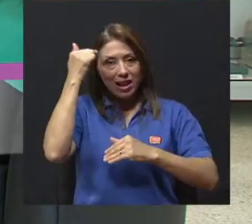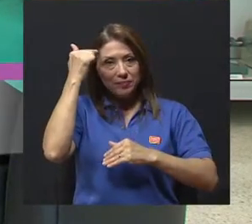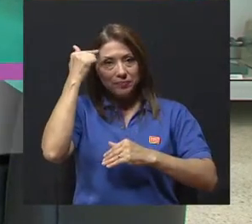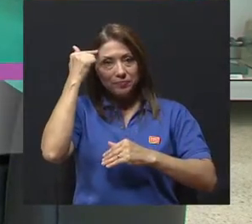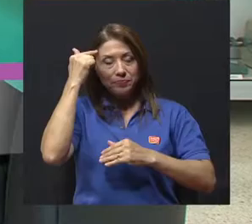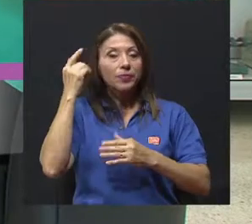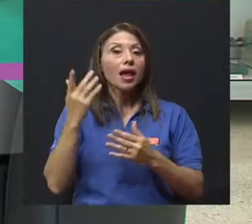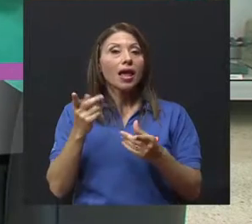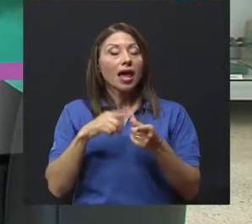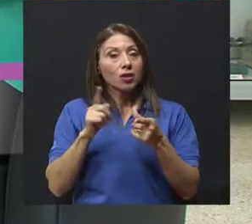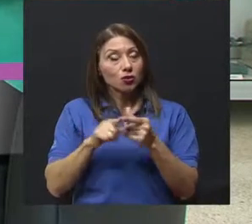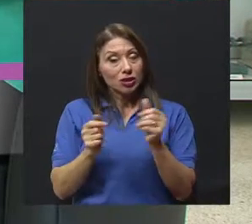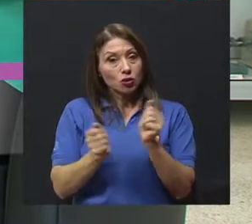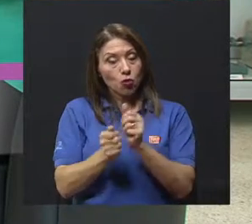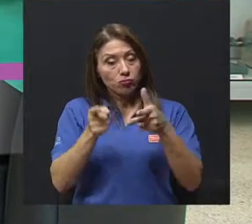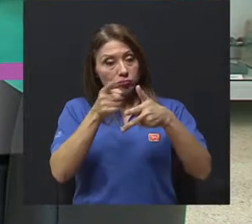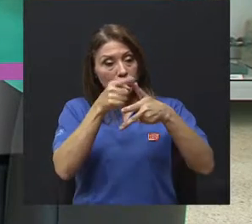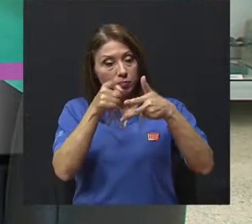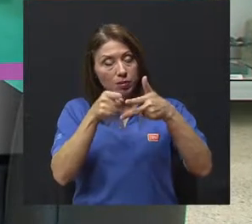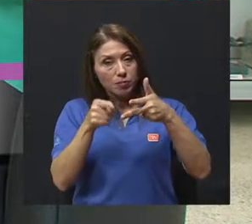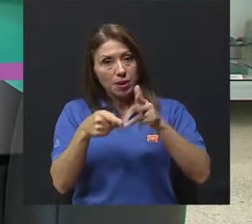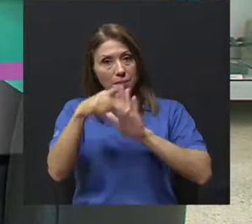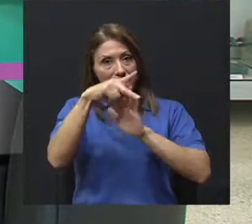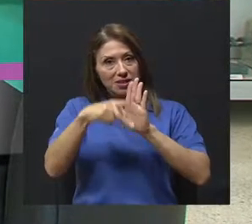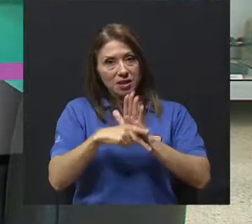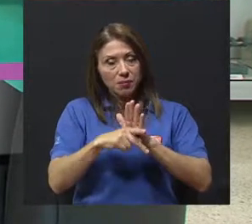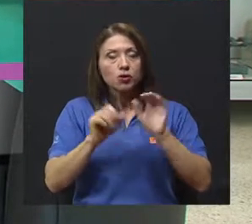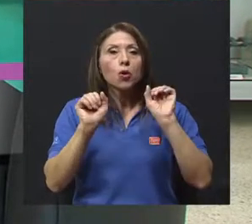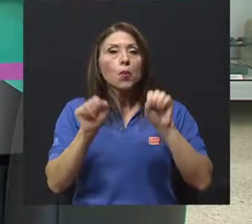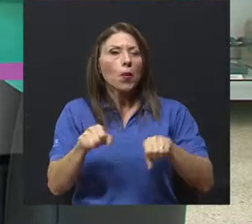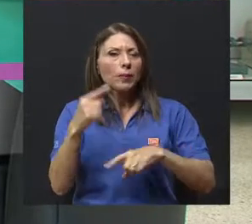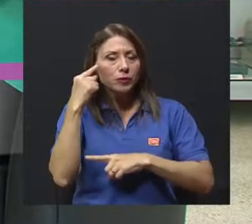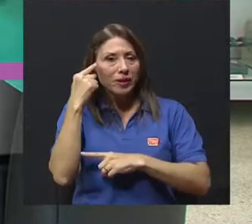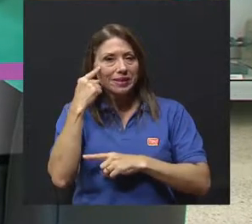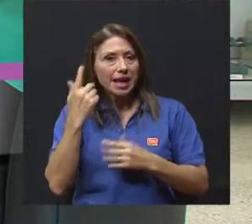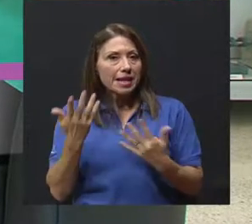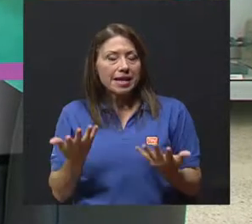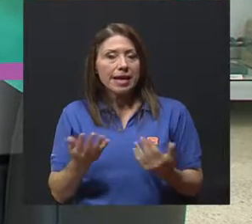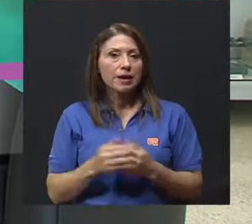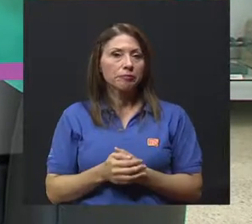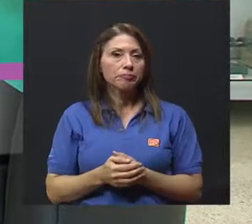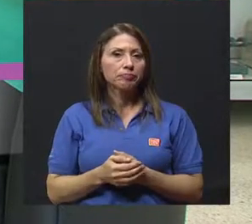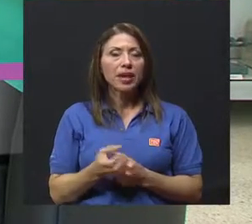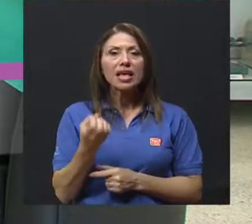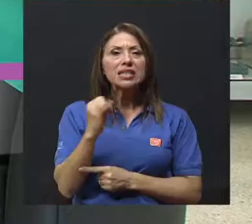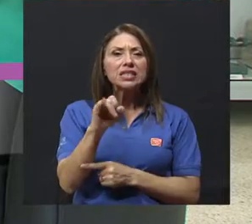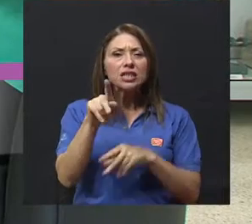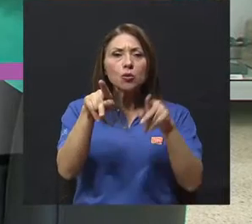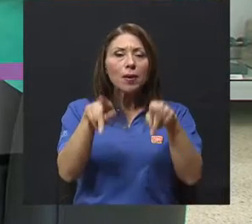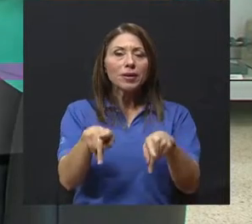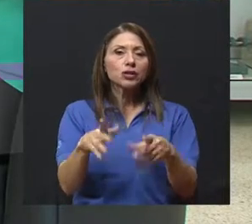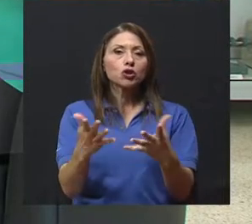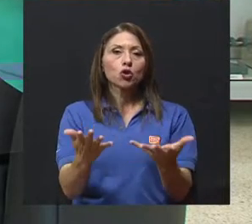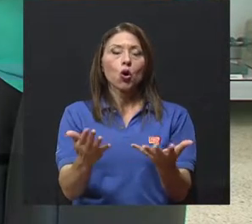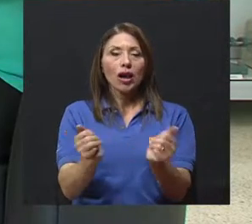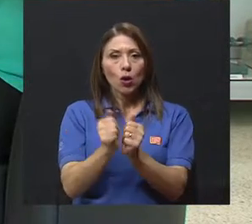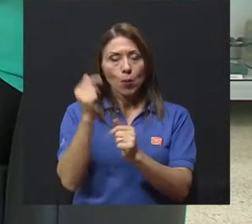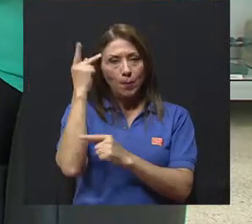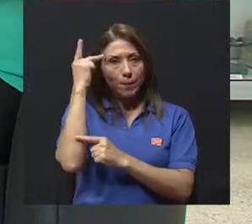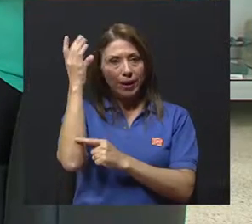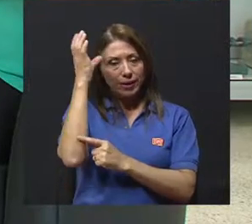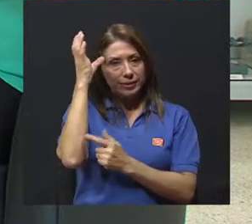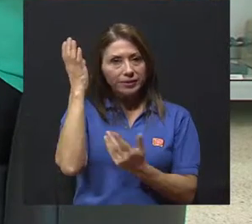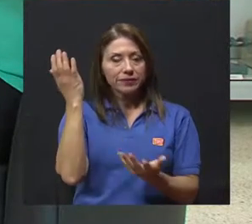a partir de estos principios podemos pensar en qué si una persona por ejemplo con